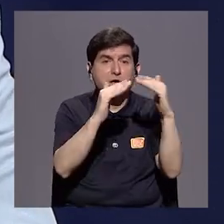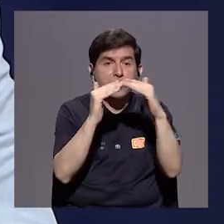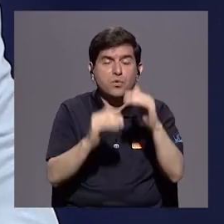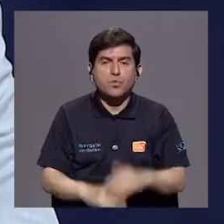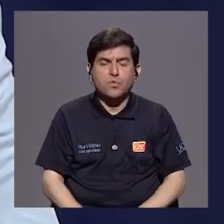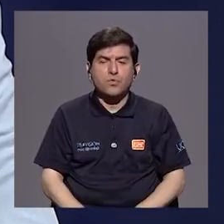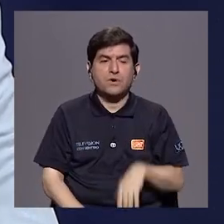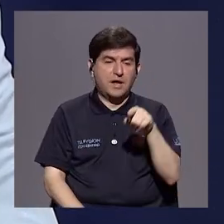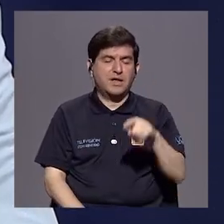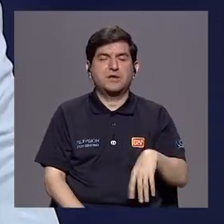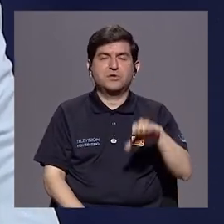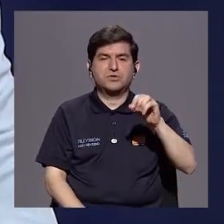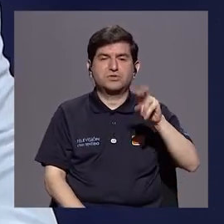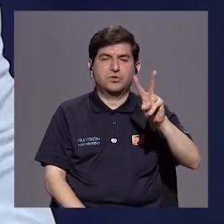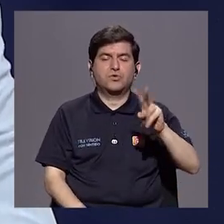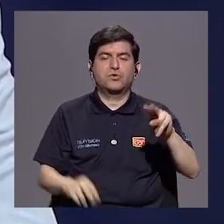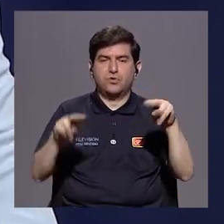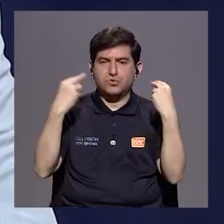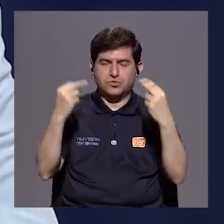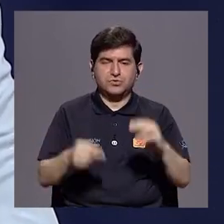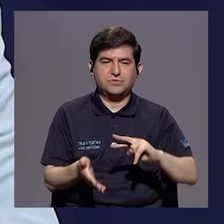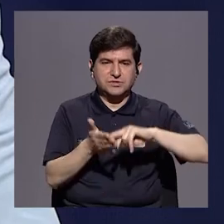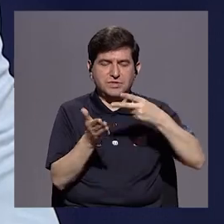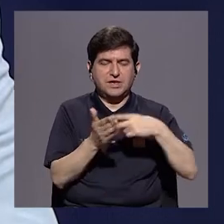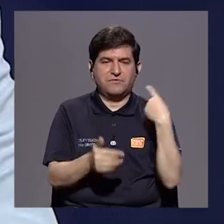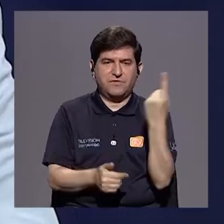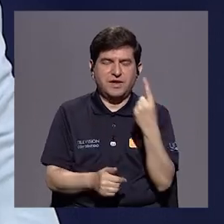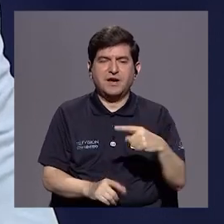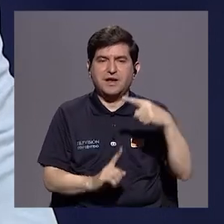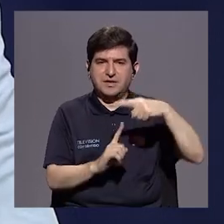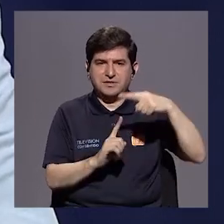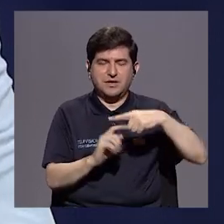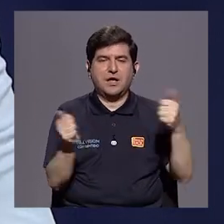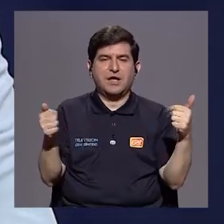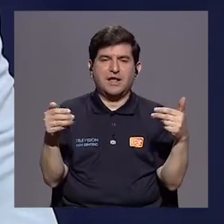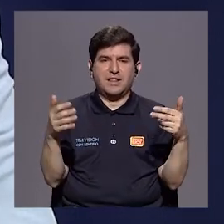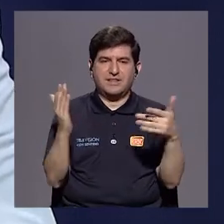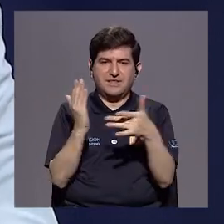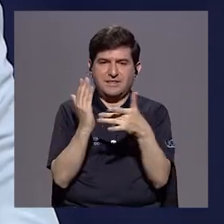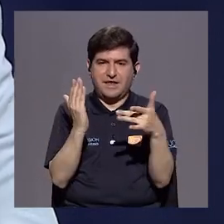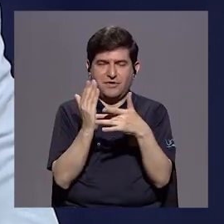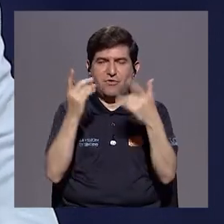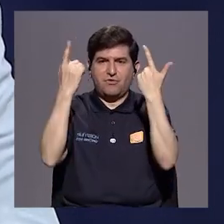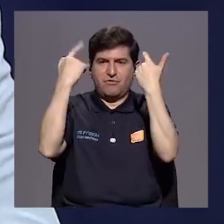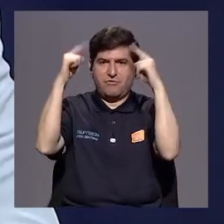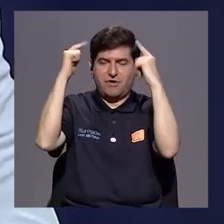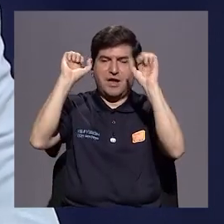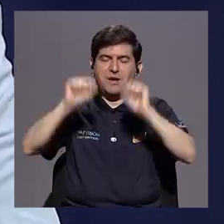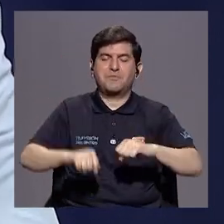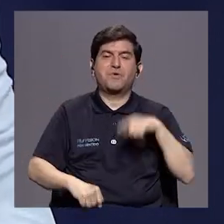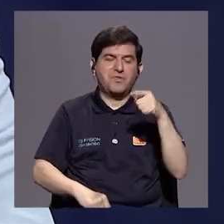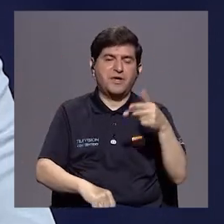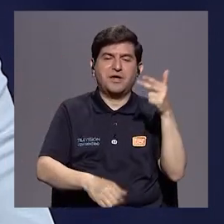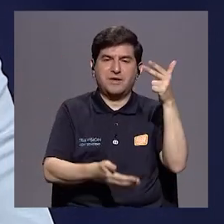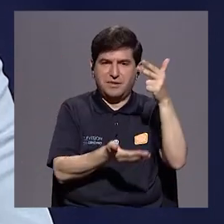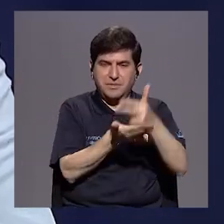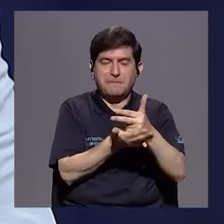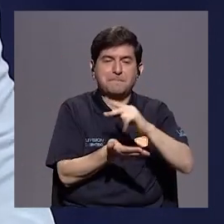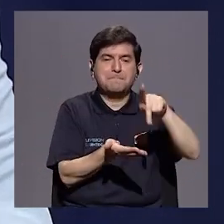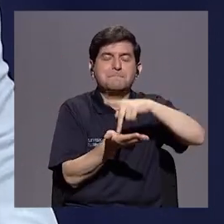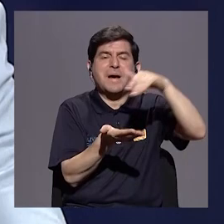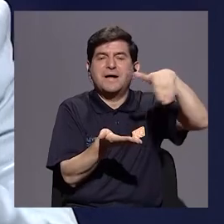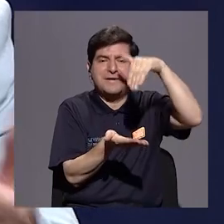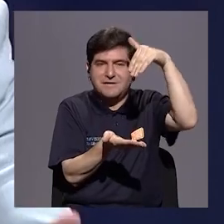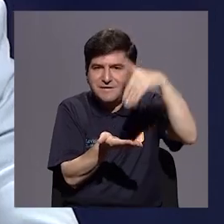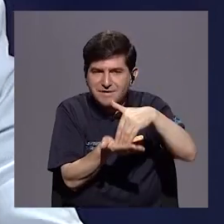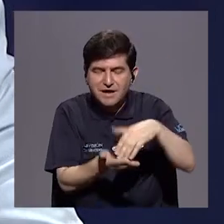sean carbono neutral que significa que sólo taxis con tecnología eficiente puedan pararse digamos en el parque